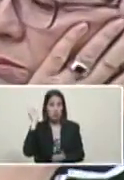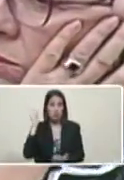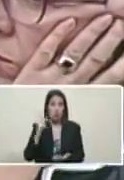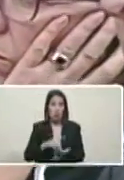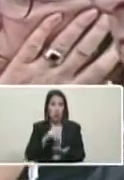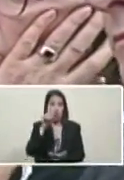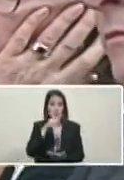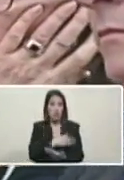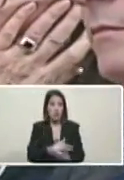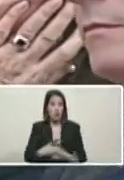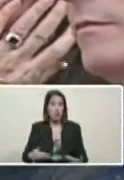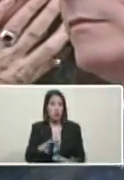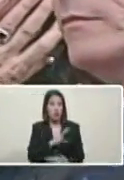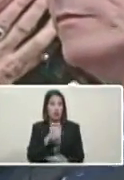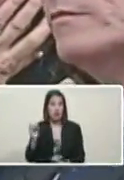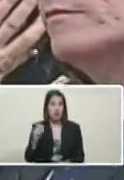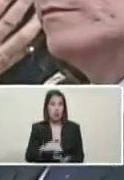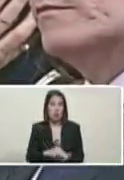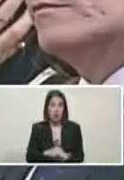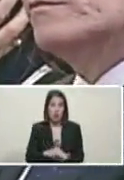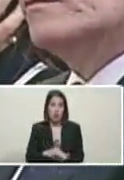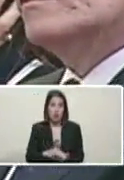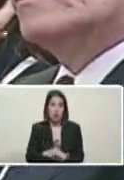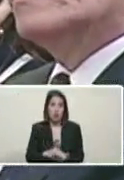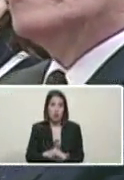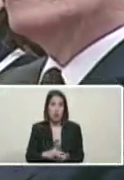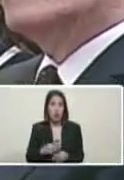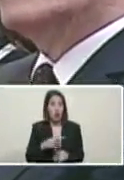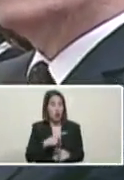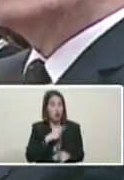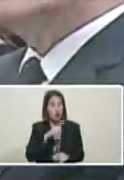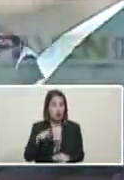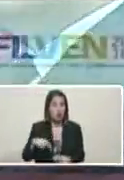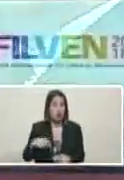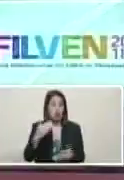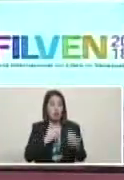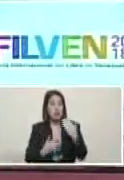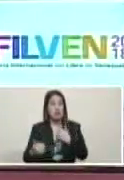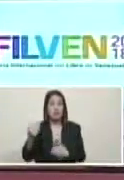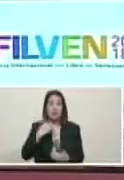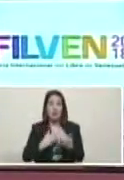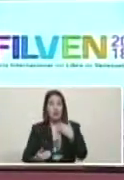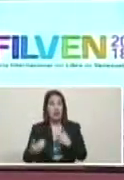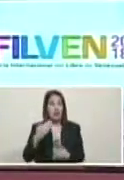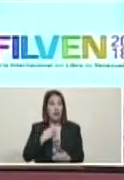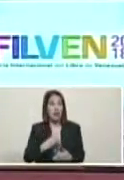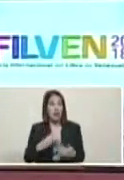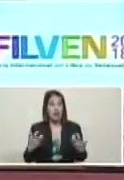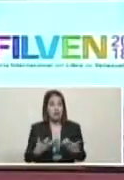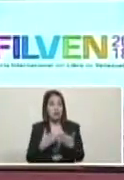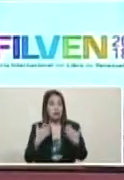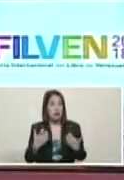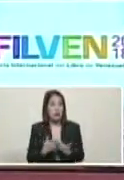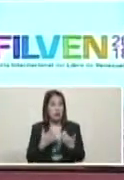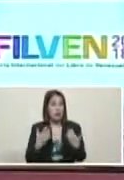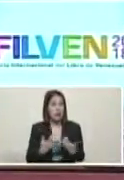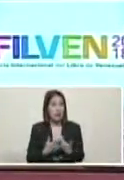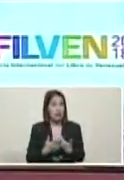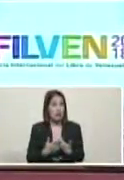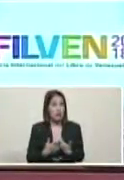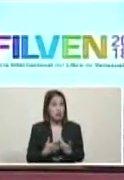1.500.000, Ernesto. Somos víctimas permanentes de la guerra, del